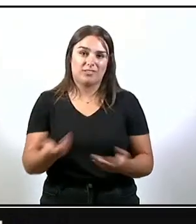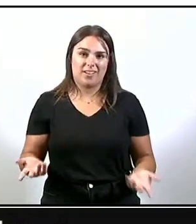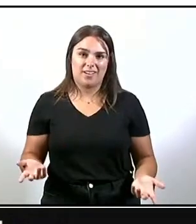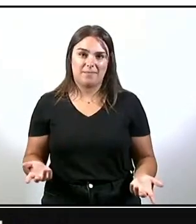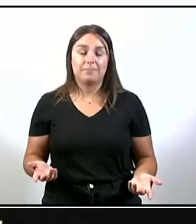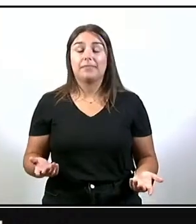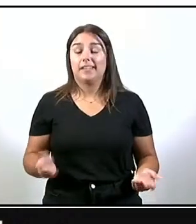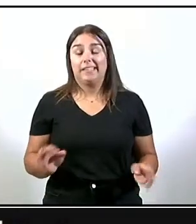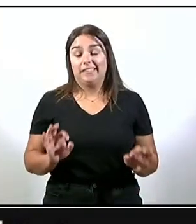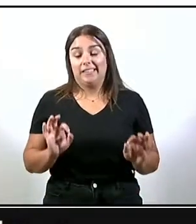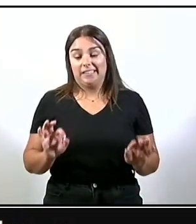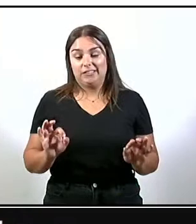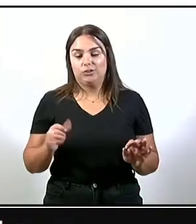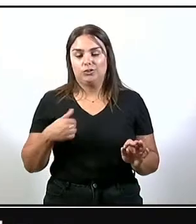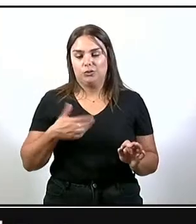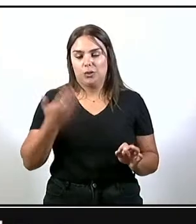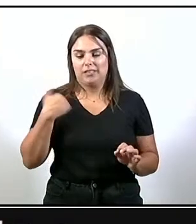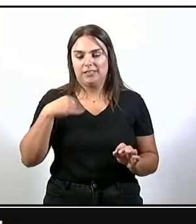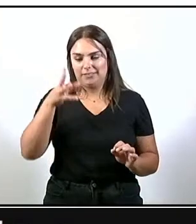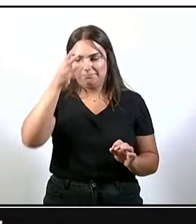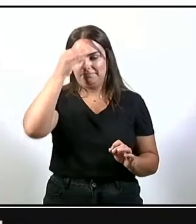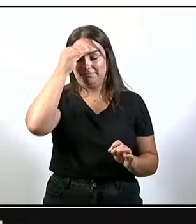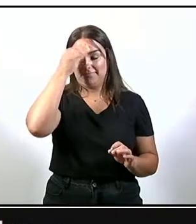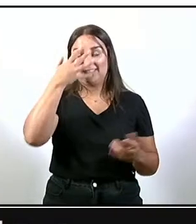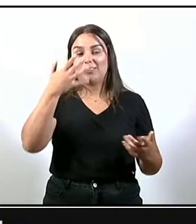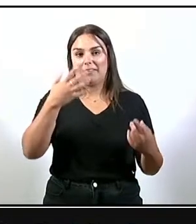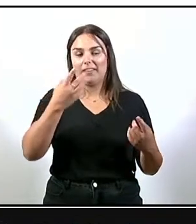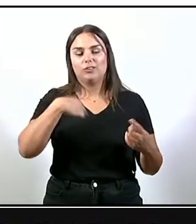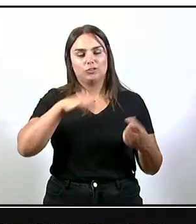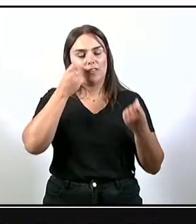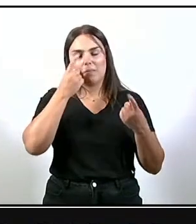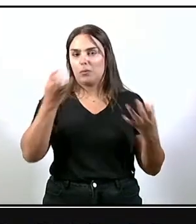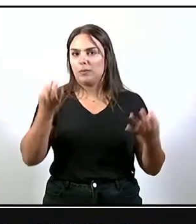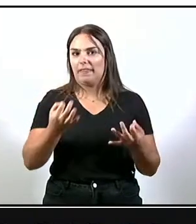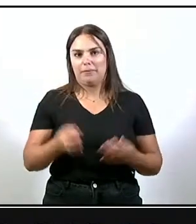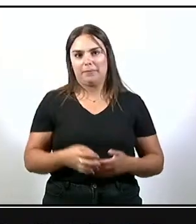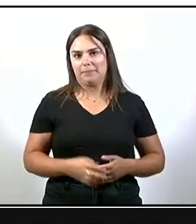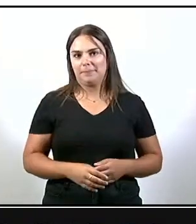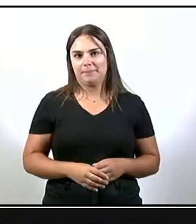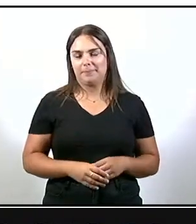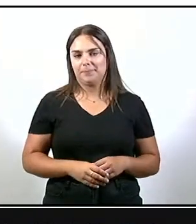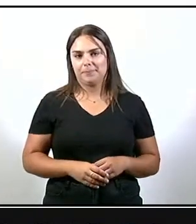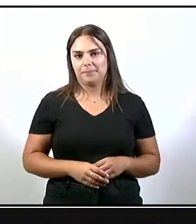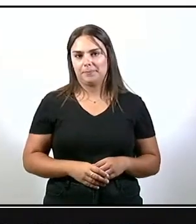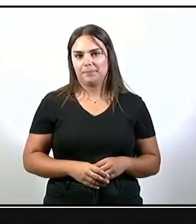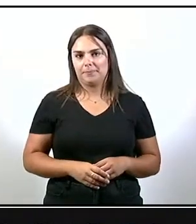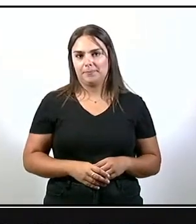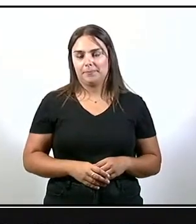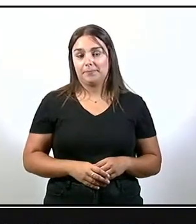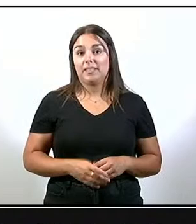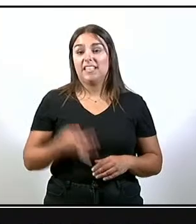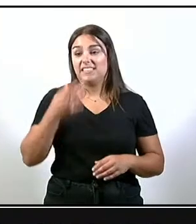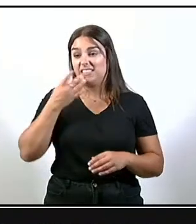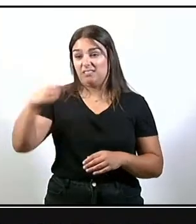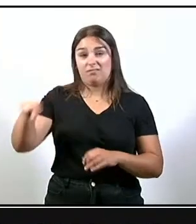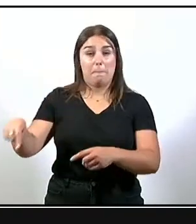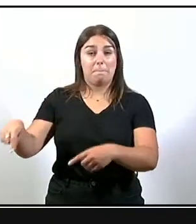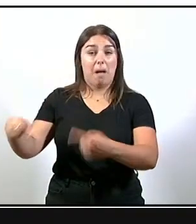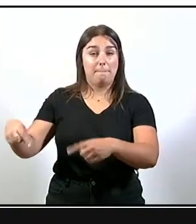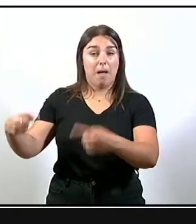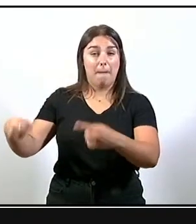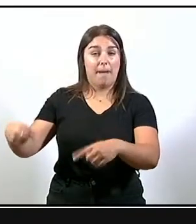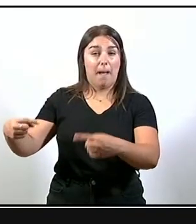que realmente yo creo que es necesario tener en cuenta, ¿no? Cuando se vuelan los puentes,